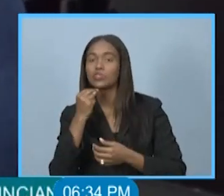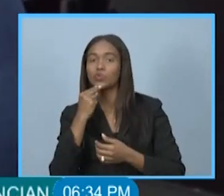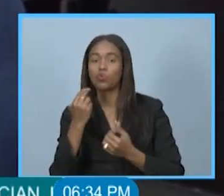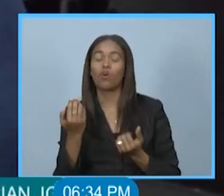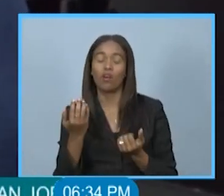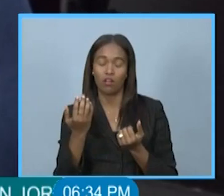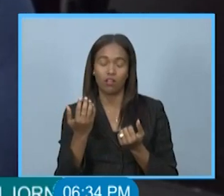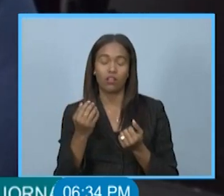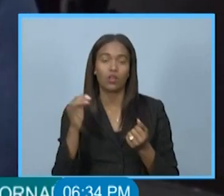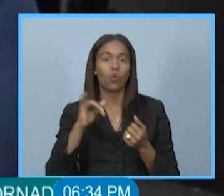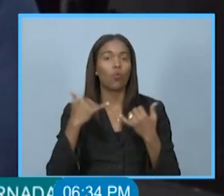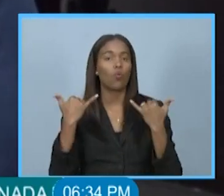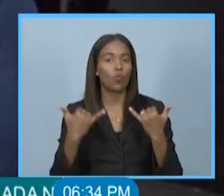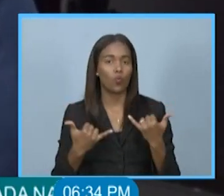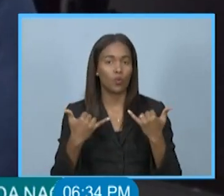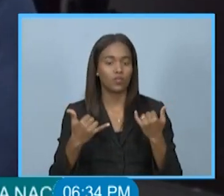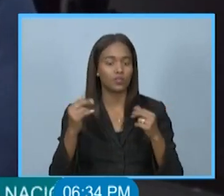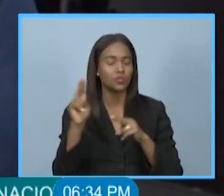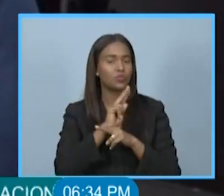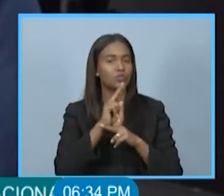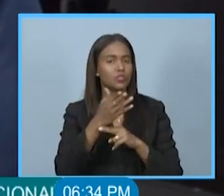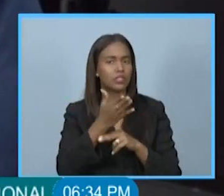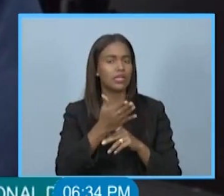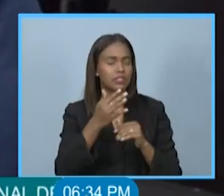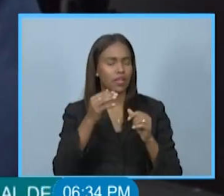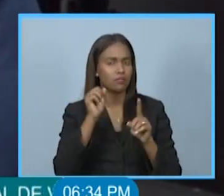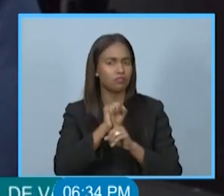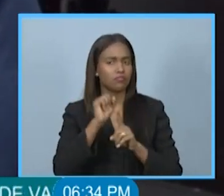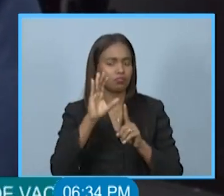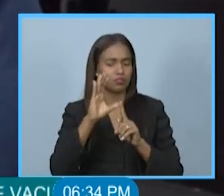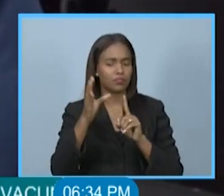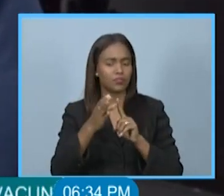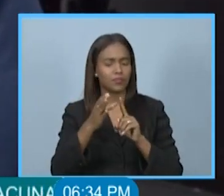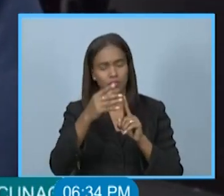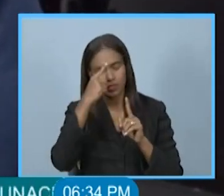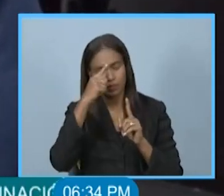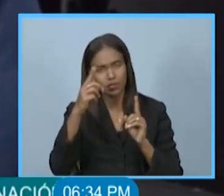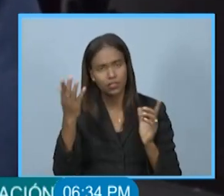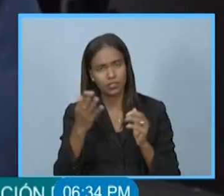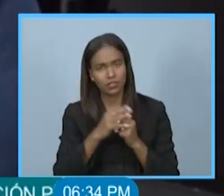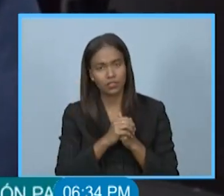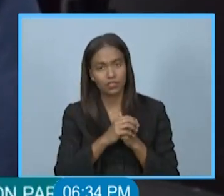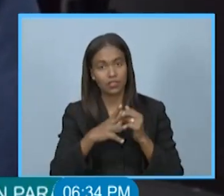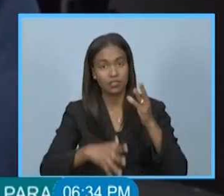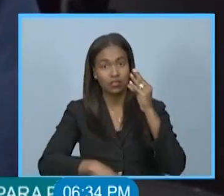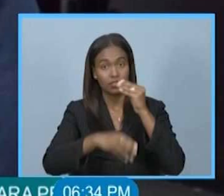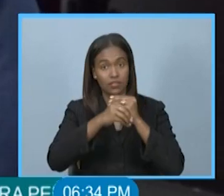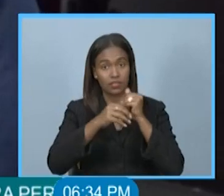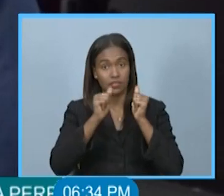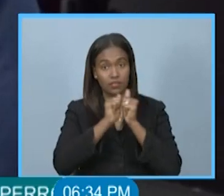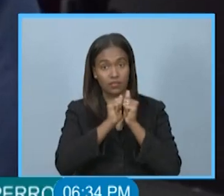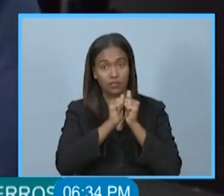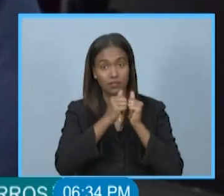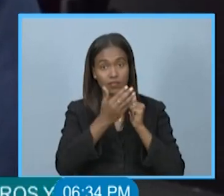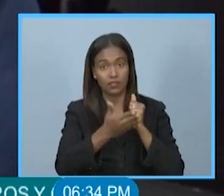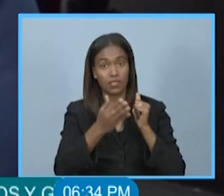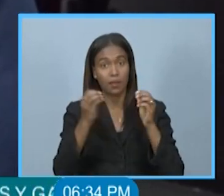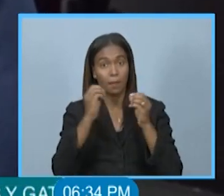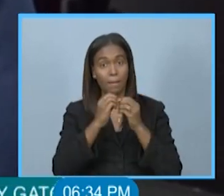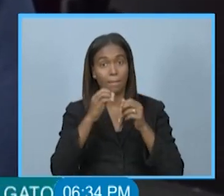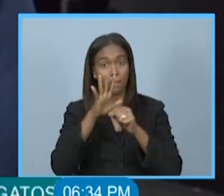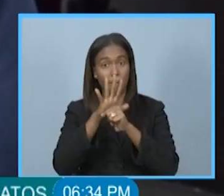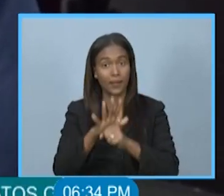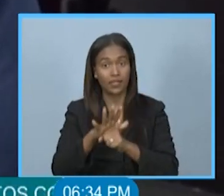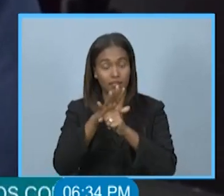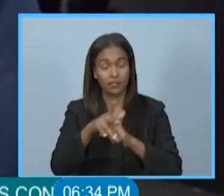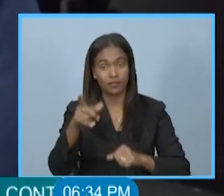general y hoy se utiliza ese expediente para sumar al más presión